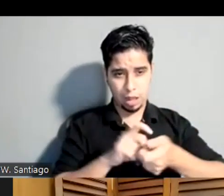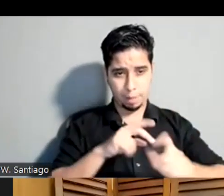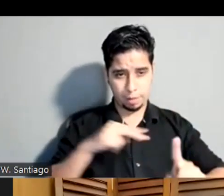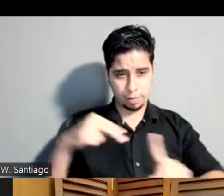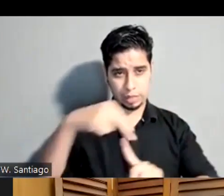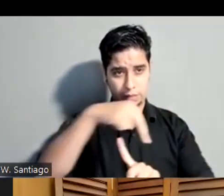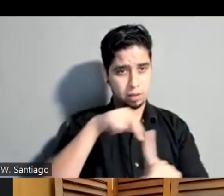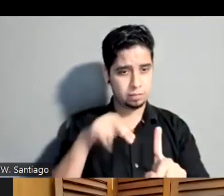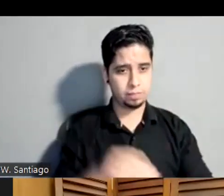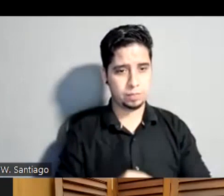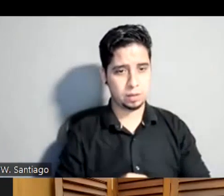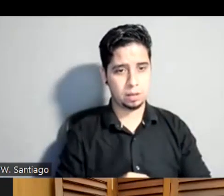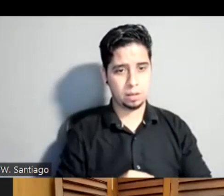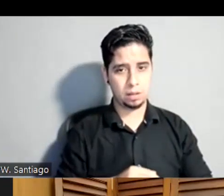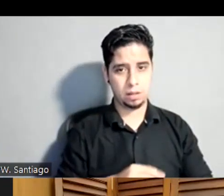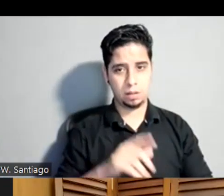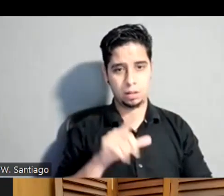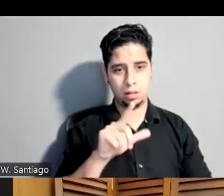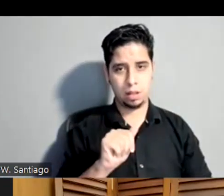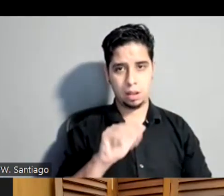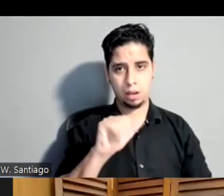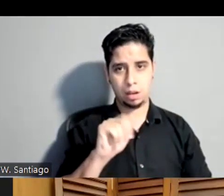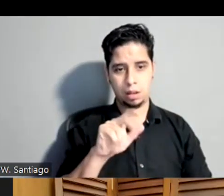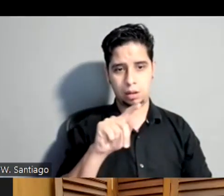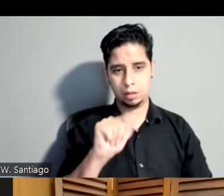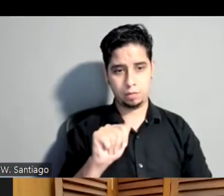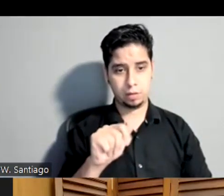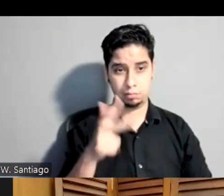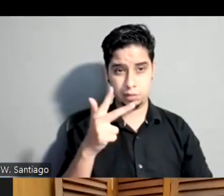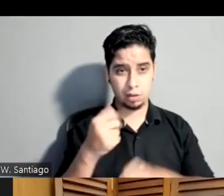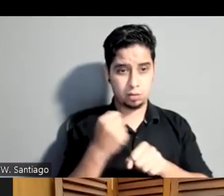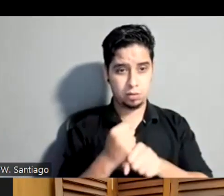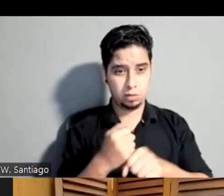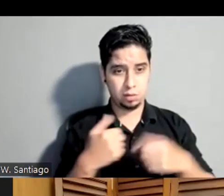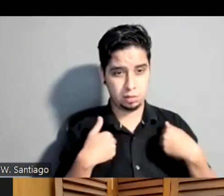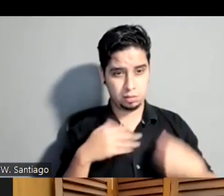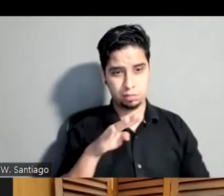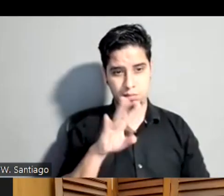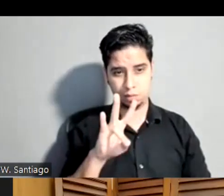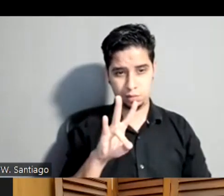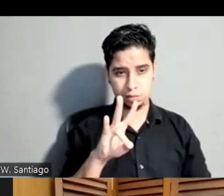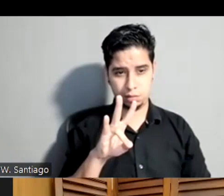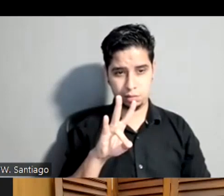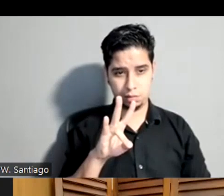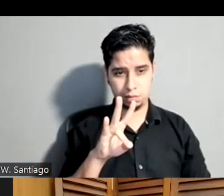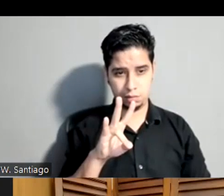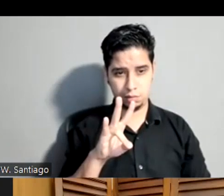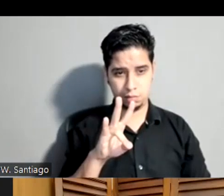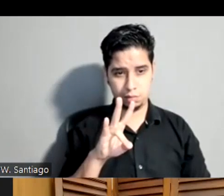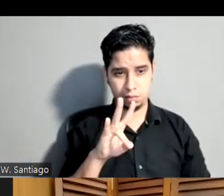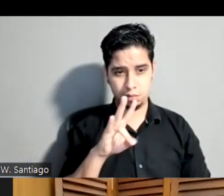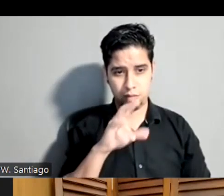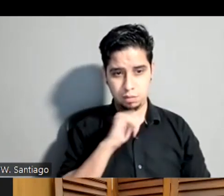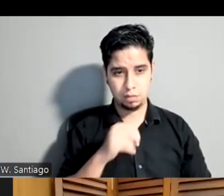La Carreta fue hace 3 años. Uh-huh. Yo tenía 47 años y me hiciste decir la